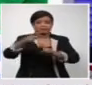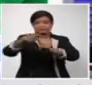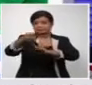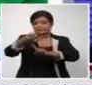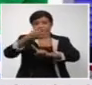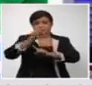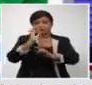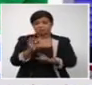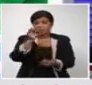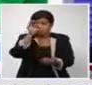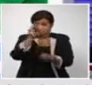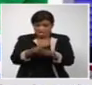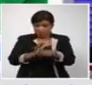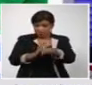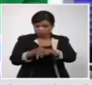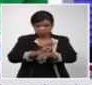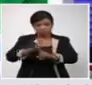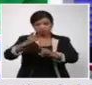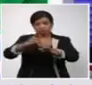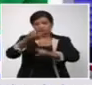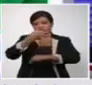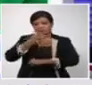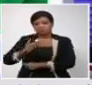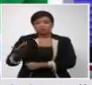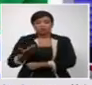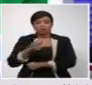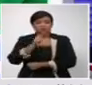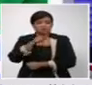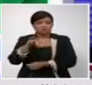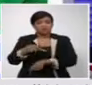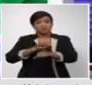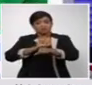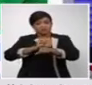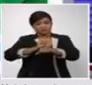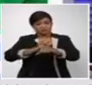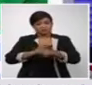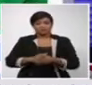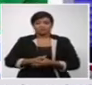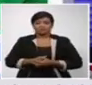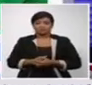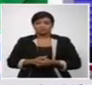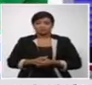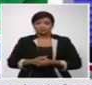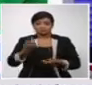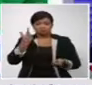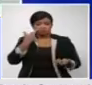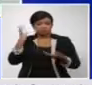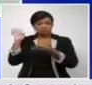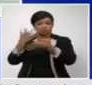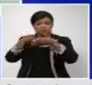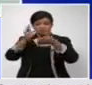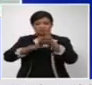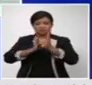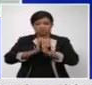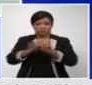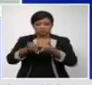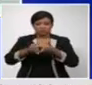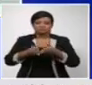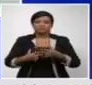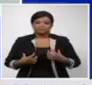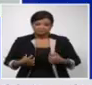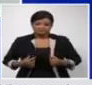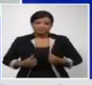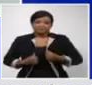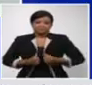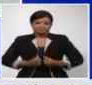momentos a las personas que tengan la enfermedad. Hay un gráfico que tal vez le puedan ayudar ahí, que es